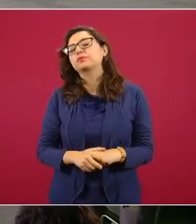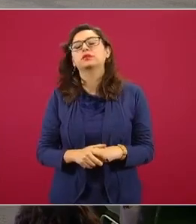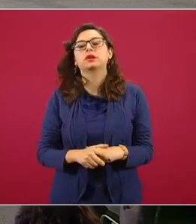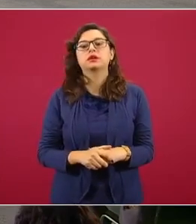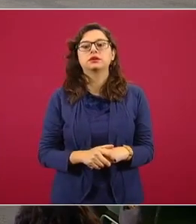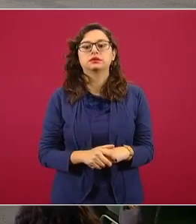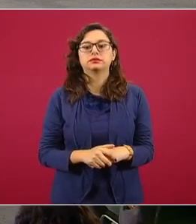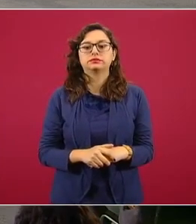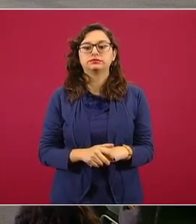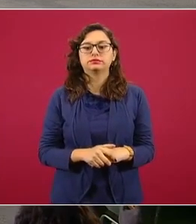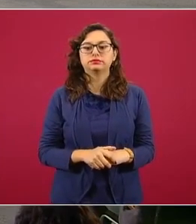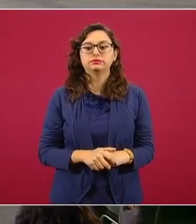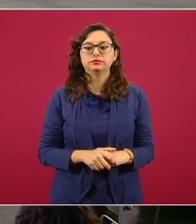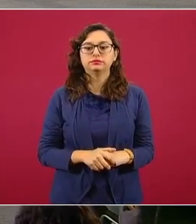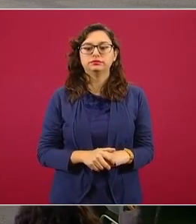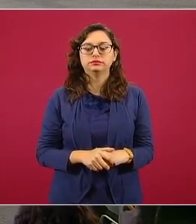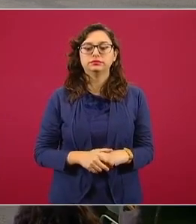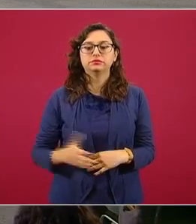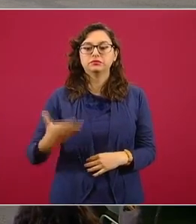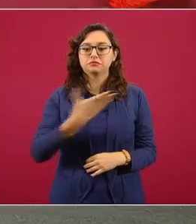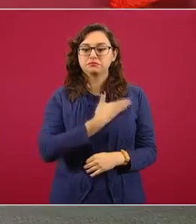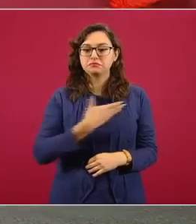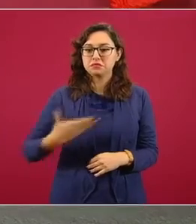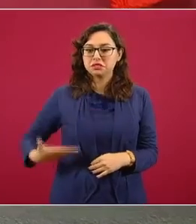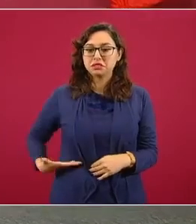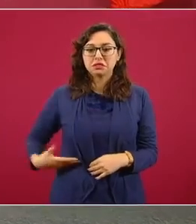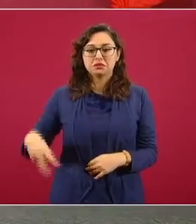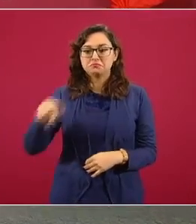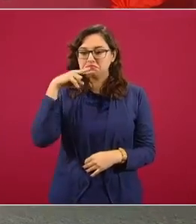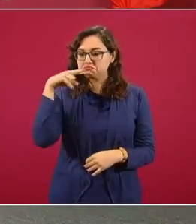solo el presidente no va a tener